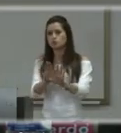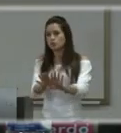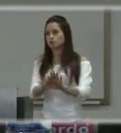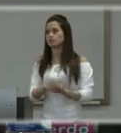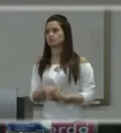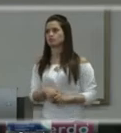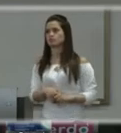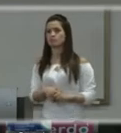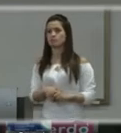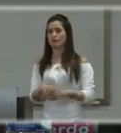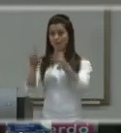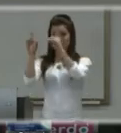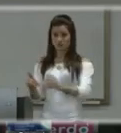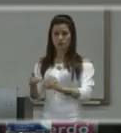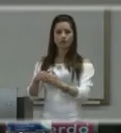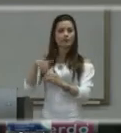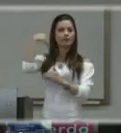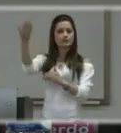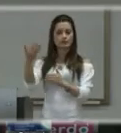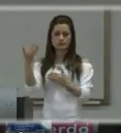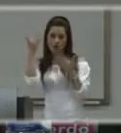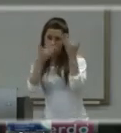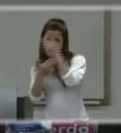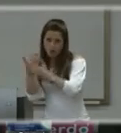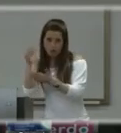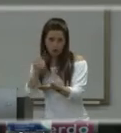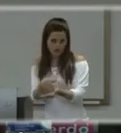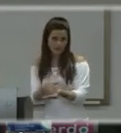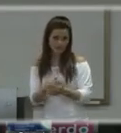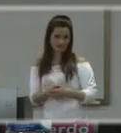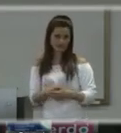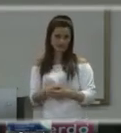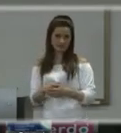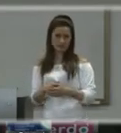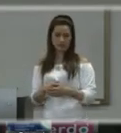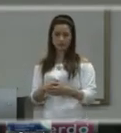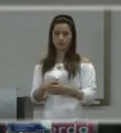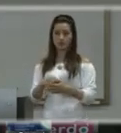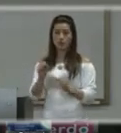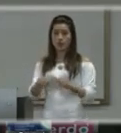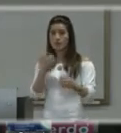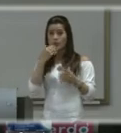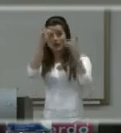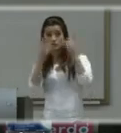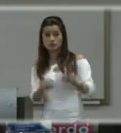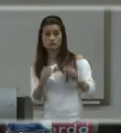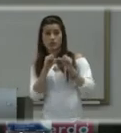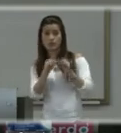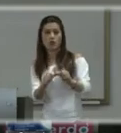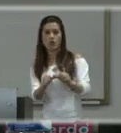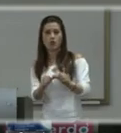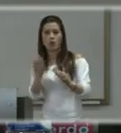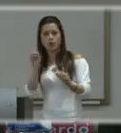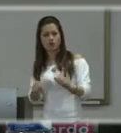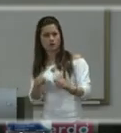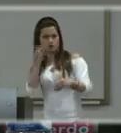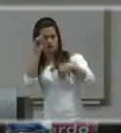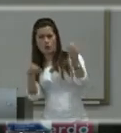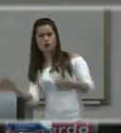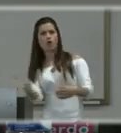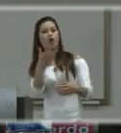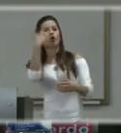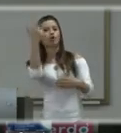como volver a repetir, ¿no? Como hay una sentencia al final, pero uno como puede como volver a iniciarlo o solicitar que lo revisen, a pesar de que